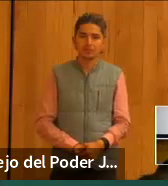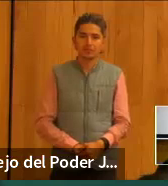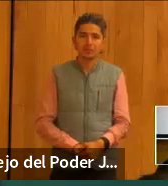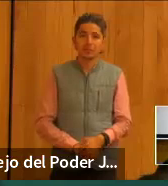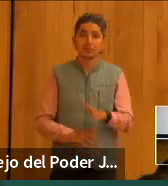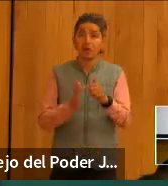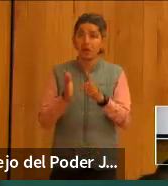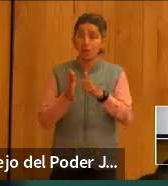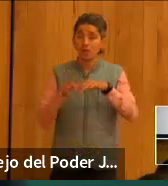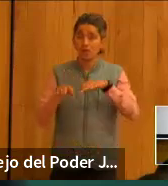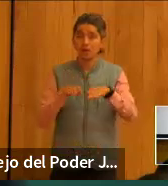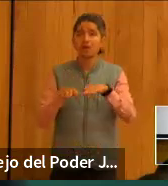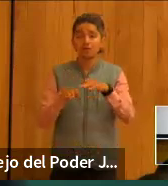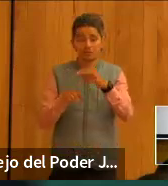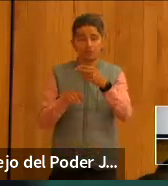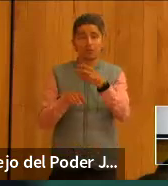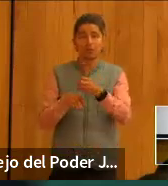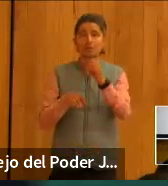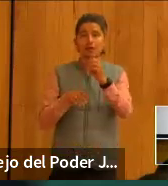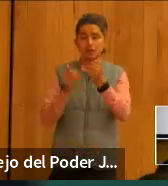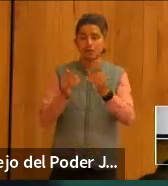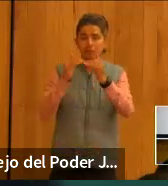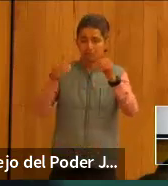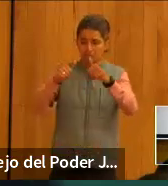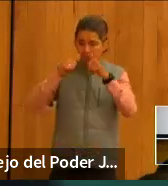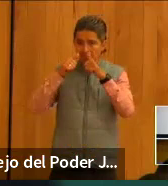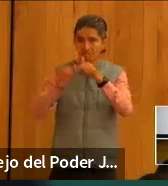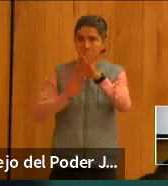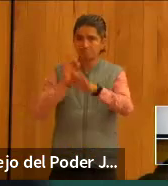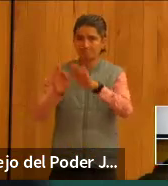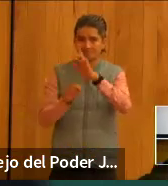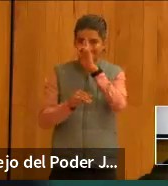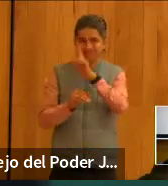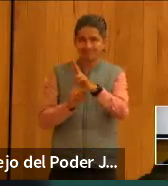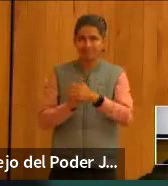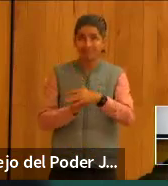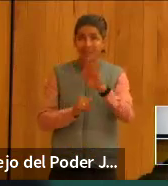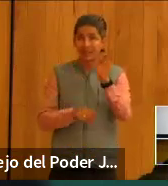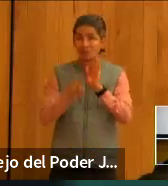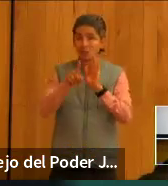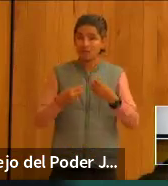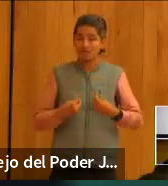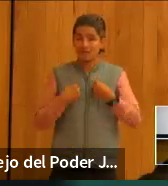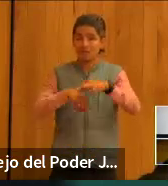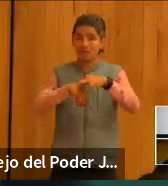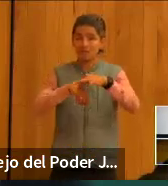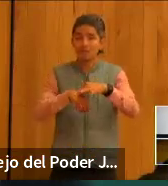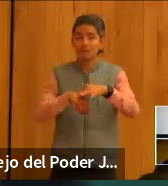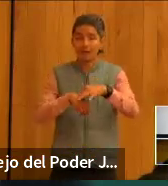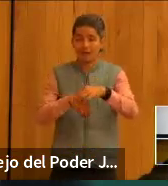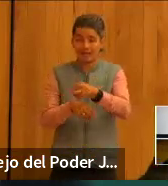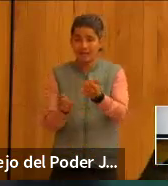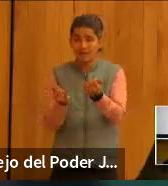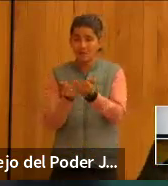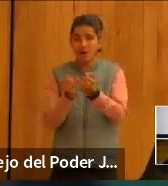Los lugares de trabajo deben garantizar trato equitativo y respetuoso. Si viviste o presenciaste alguna situación como esta o